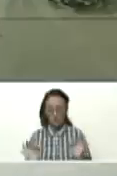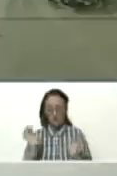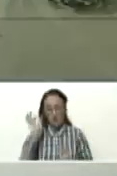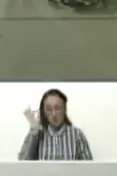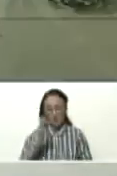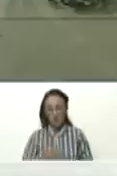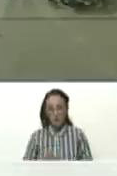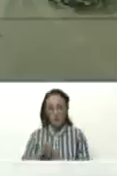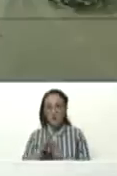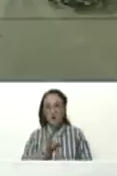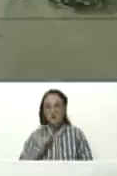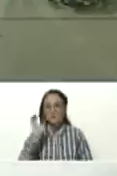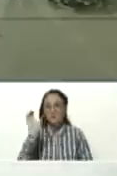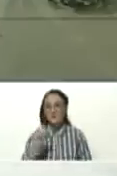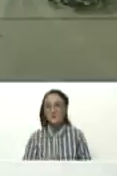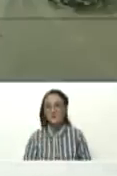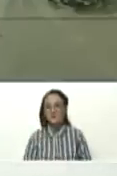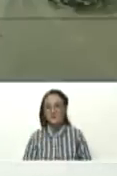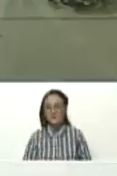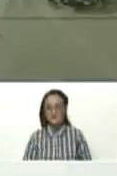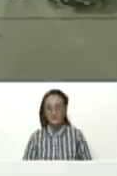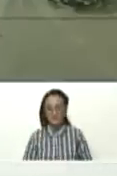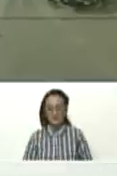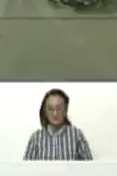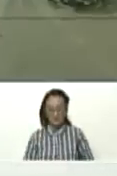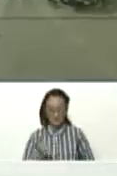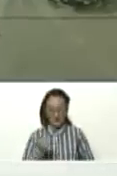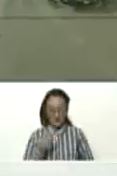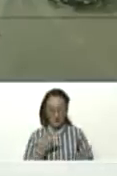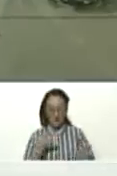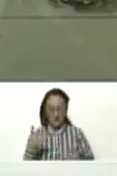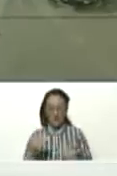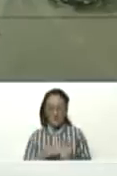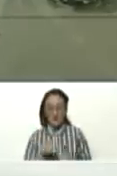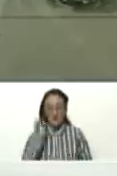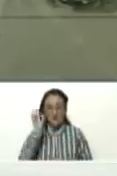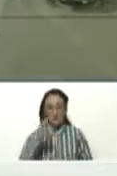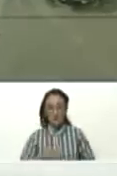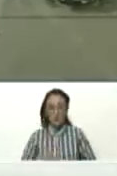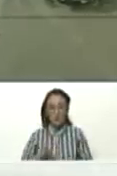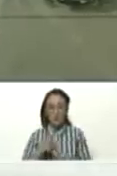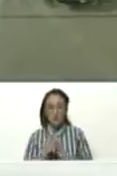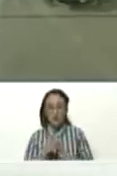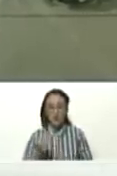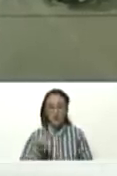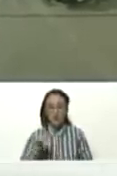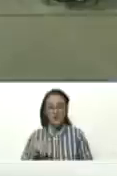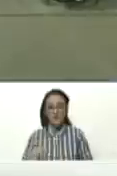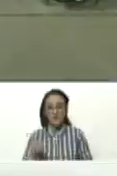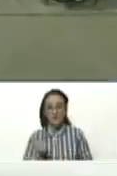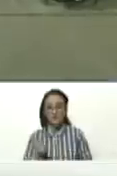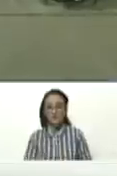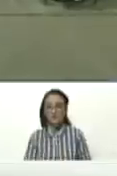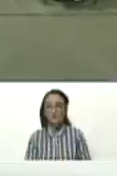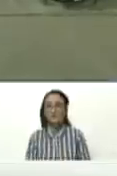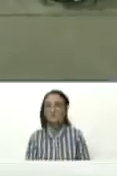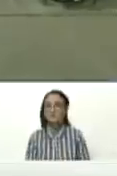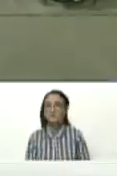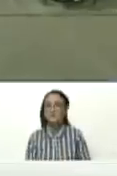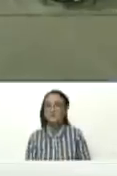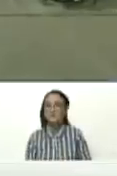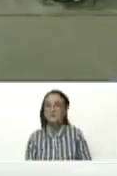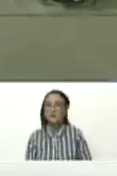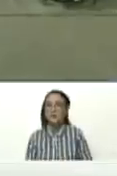Consejos comunales del país. Más de 49.000 consejos comunales en el país. Más